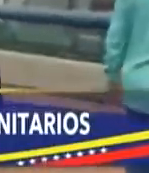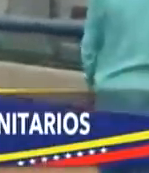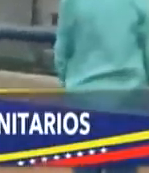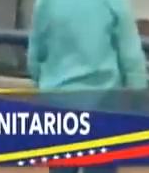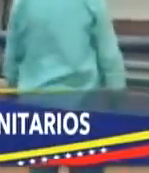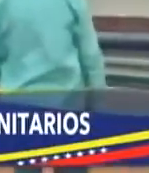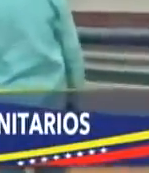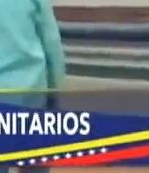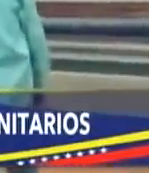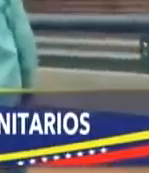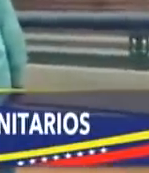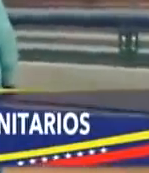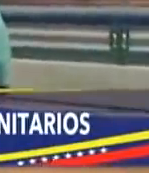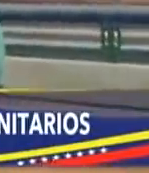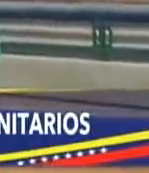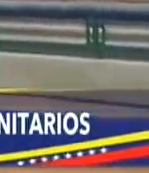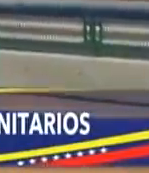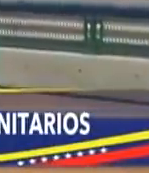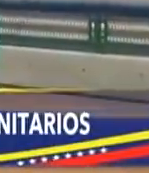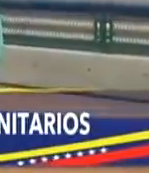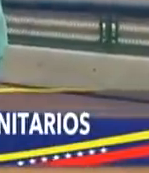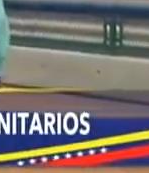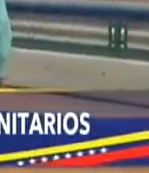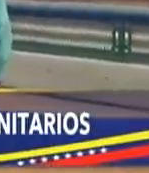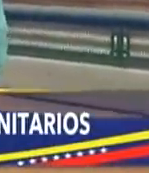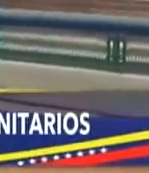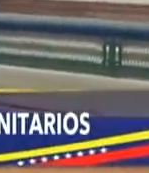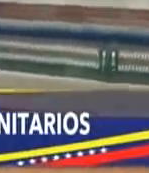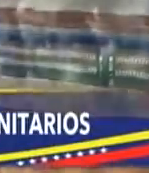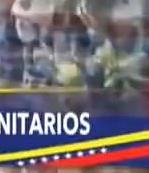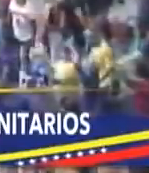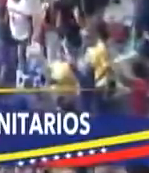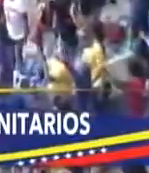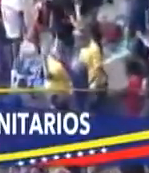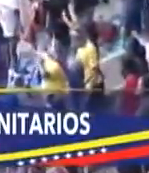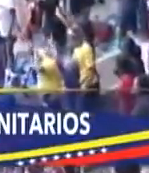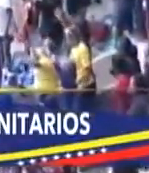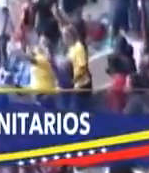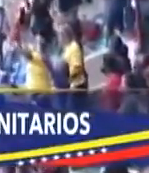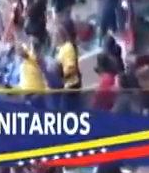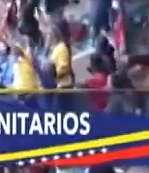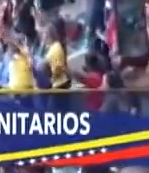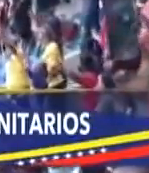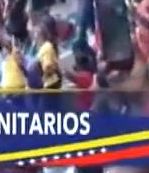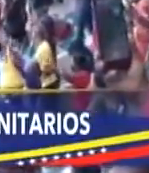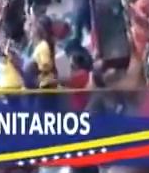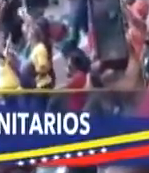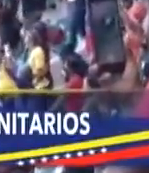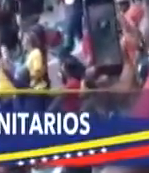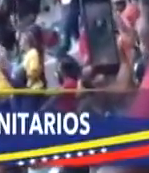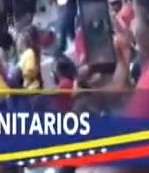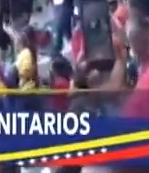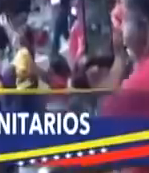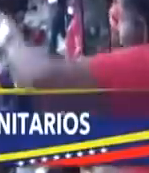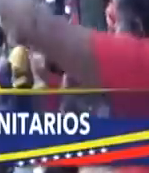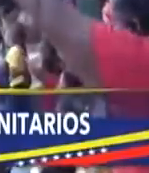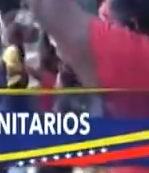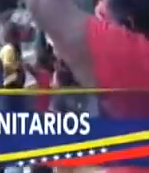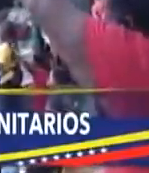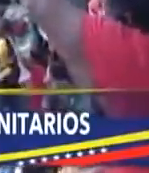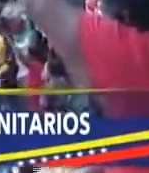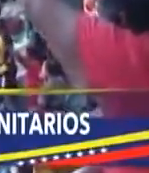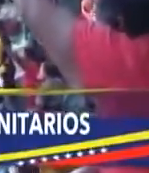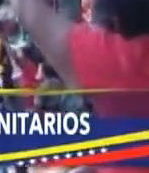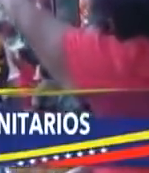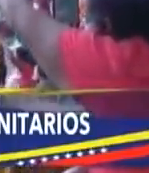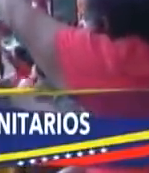en esta hermosa jornada de trabajo, por demás histórica, hay que decirlo, porque es el modelo de